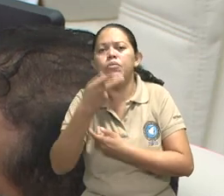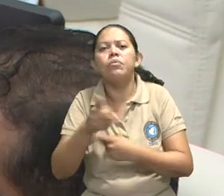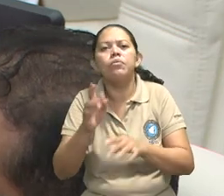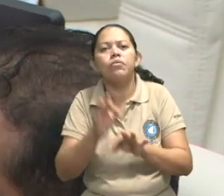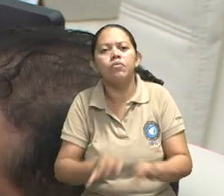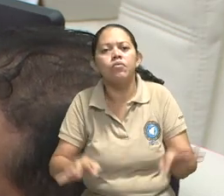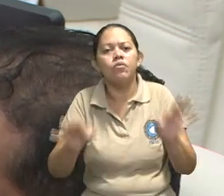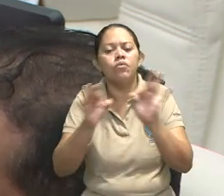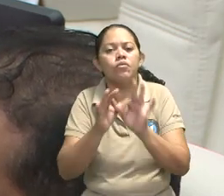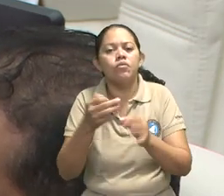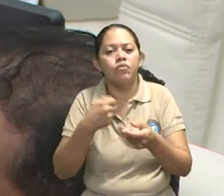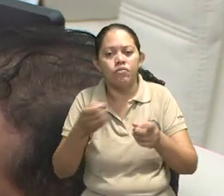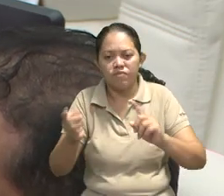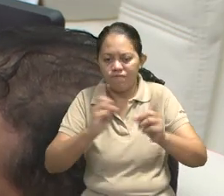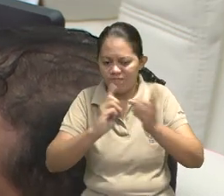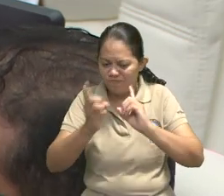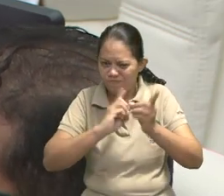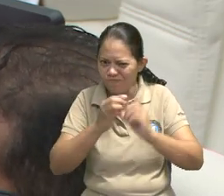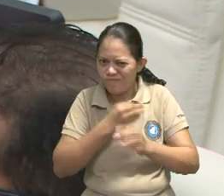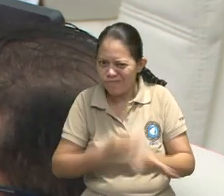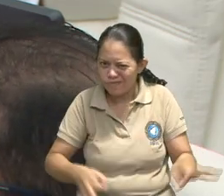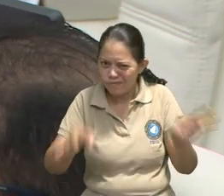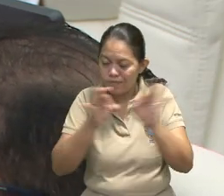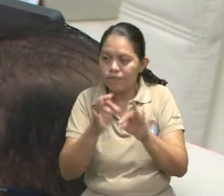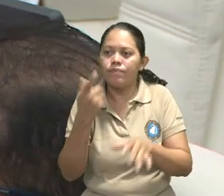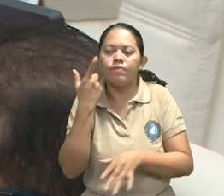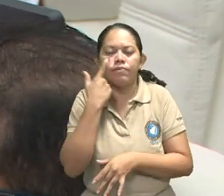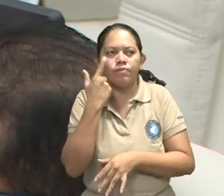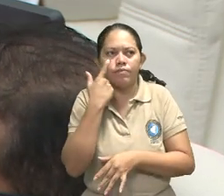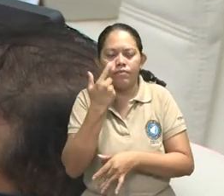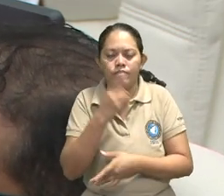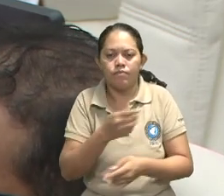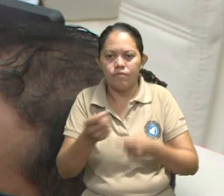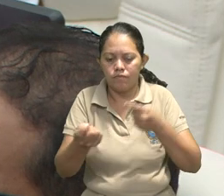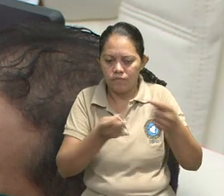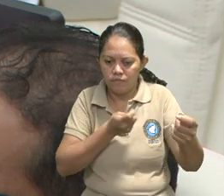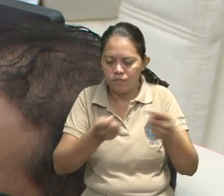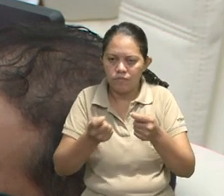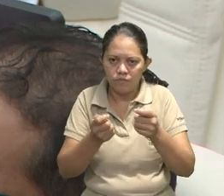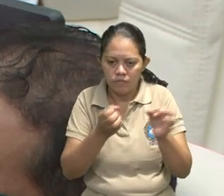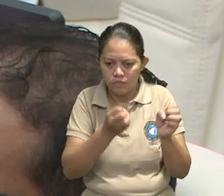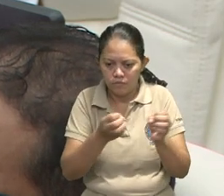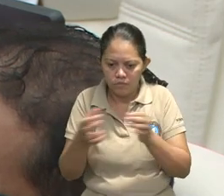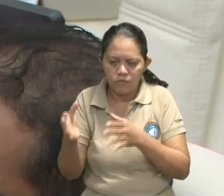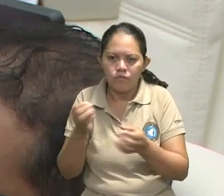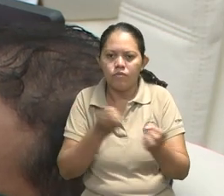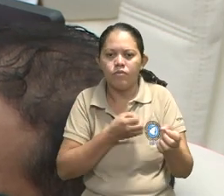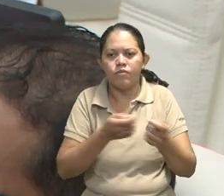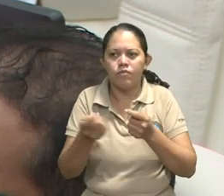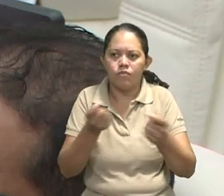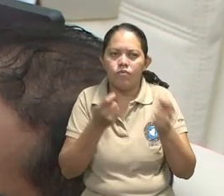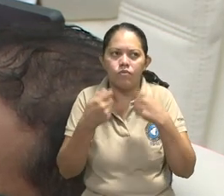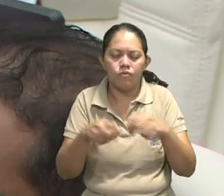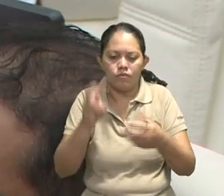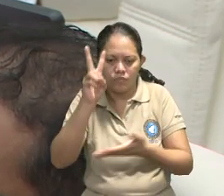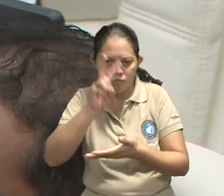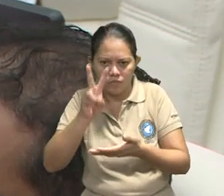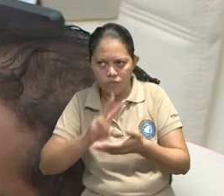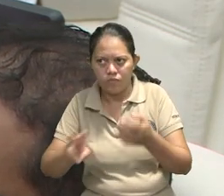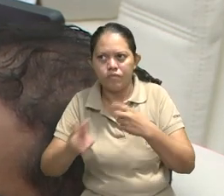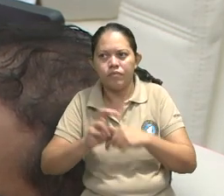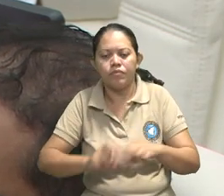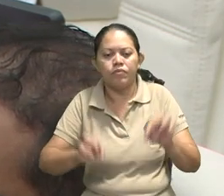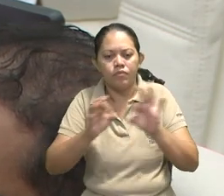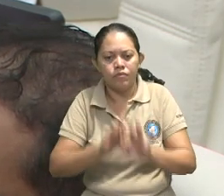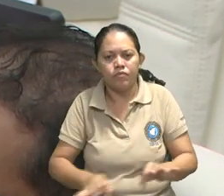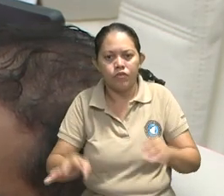de plenas competencias y atribuciones explícitas para la normación, planificación, regulación, supervisión, fiscalización